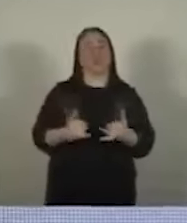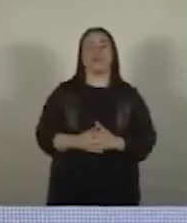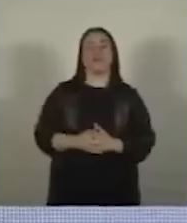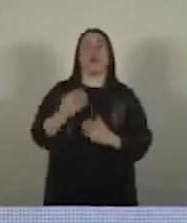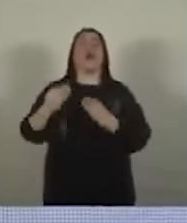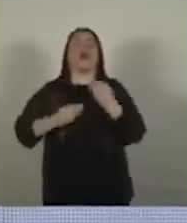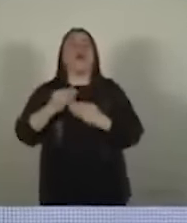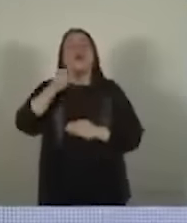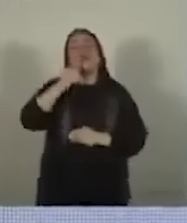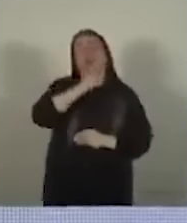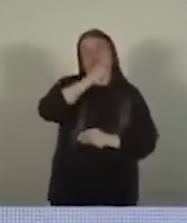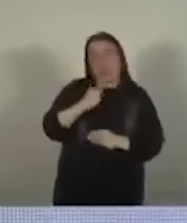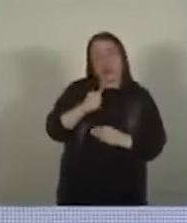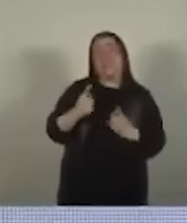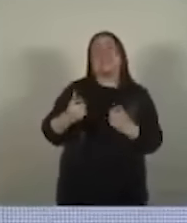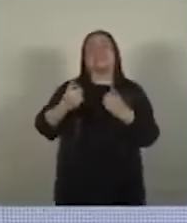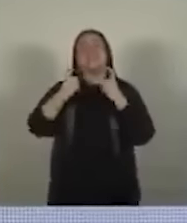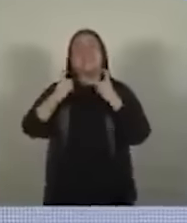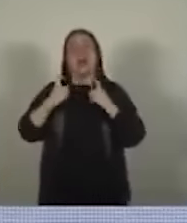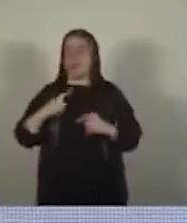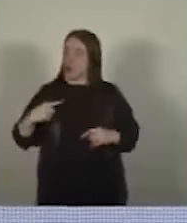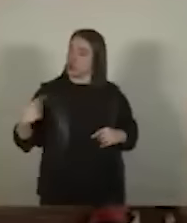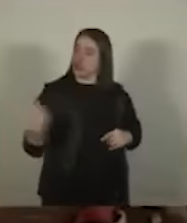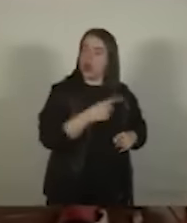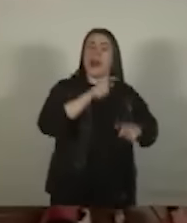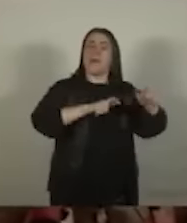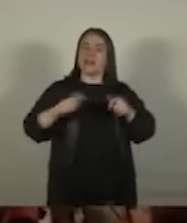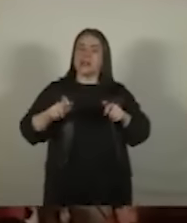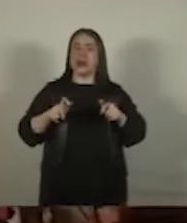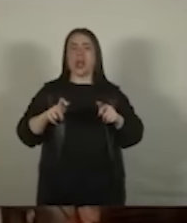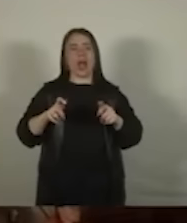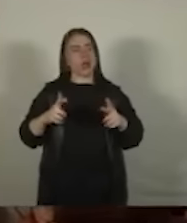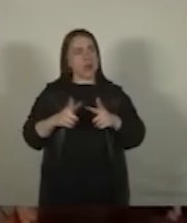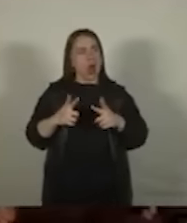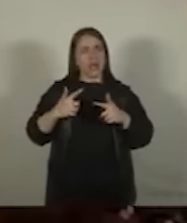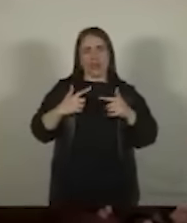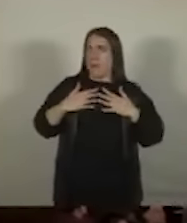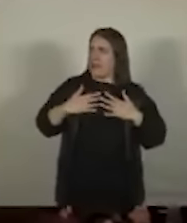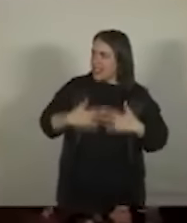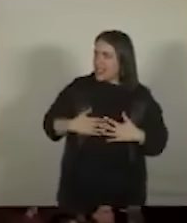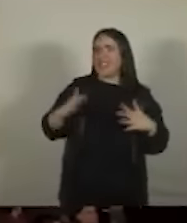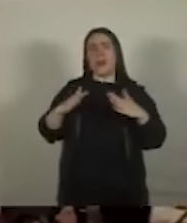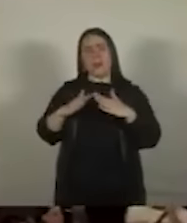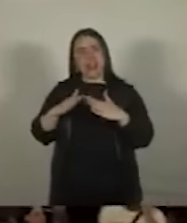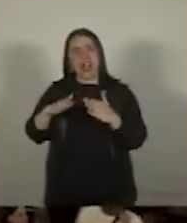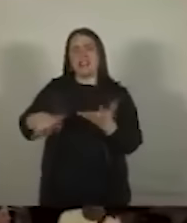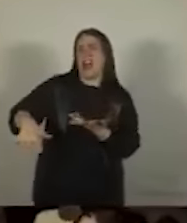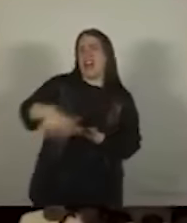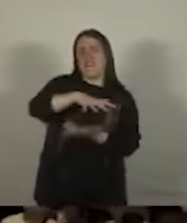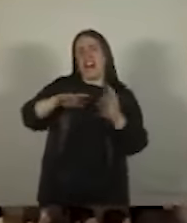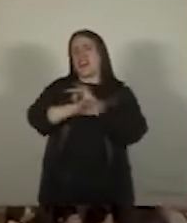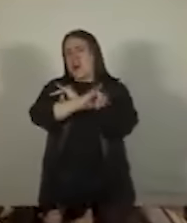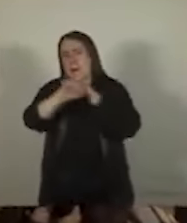recuperar. Recuperar el espacio que no se controla, recuperar la tranquilidad de los barrios, recuperar la paz